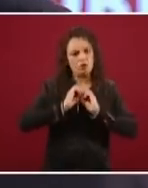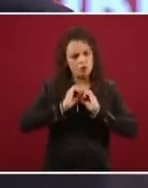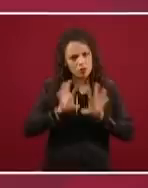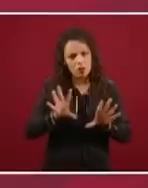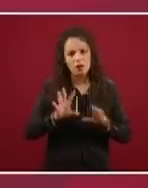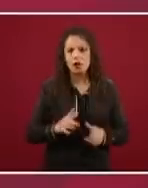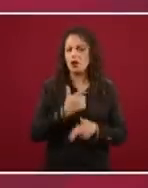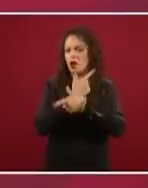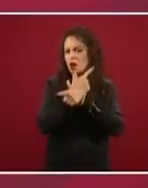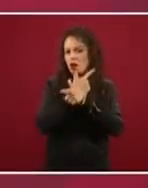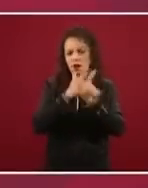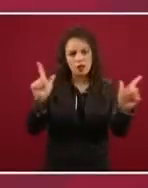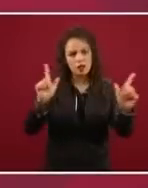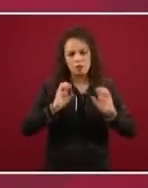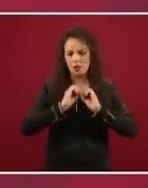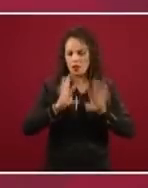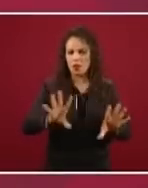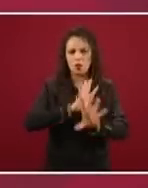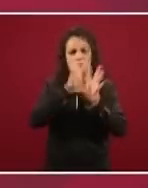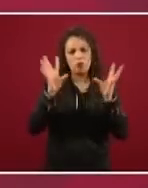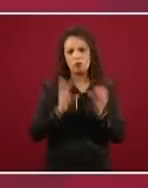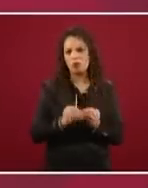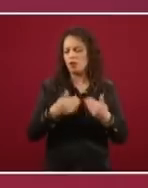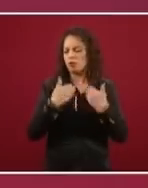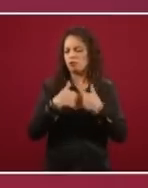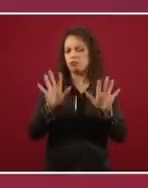libertad completa absoluta